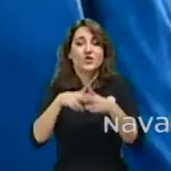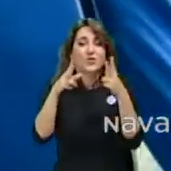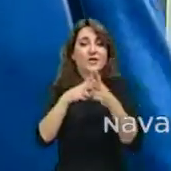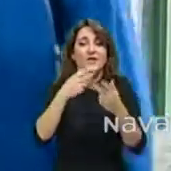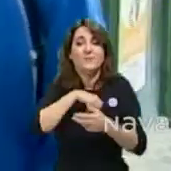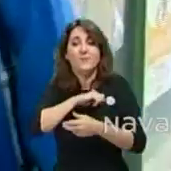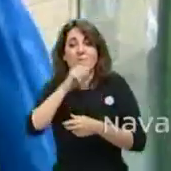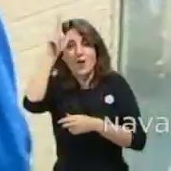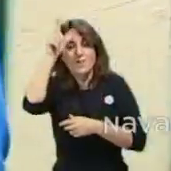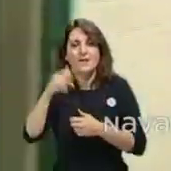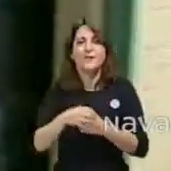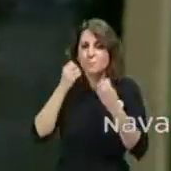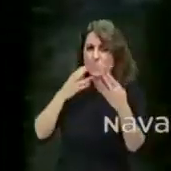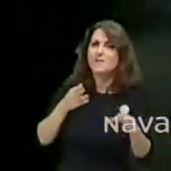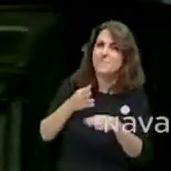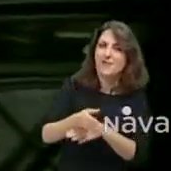bien, Jesús, vamos a ello. Vamos a ello.